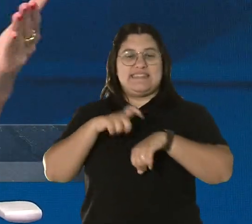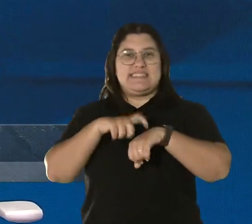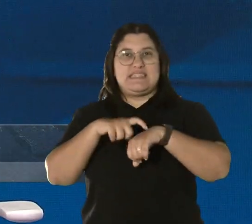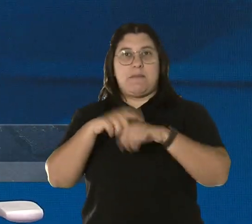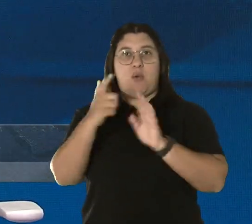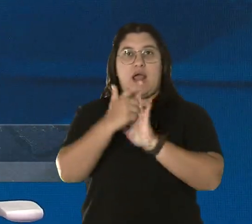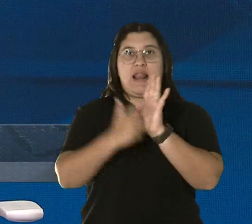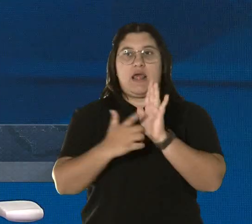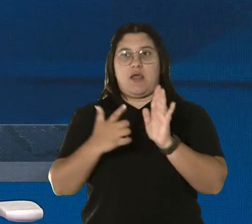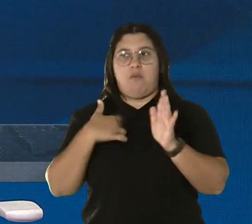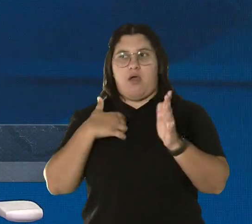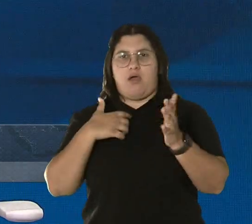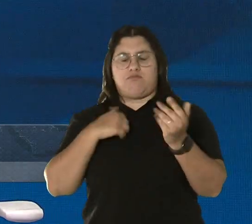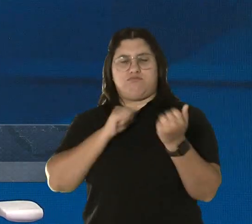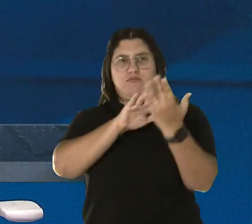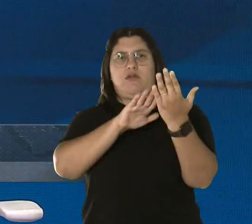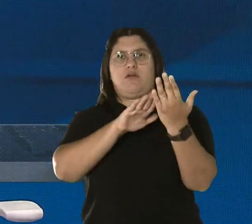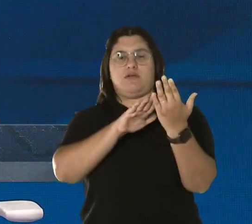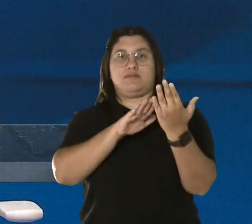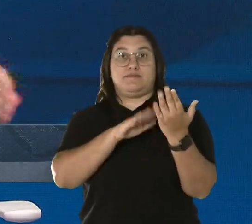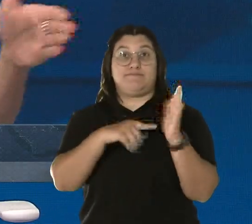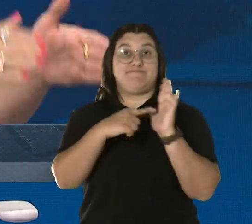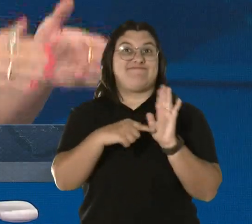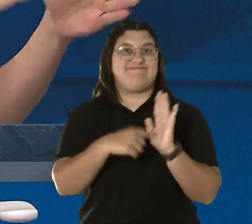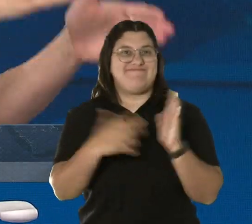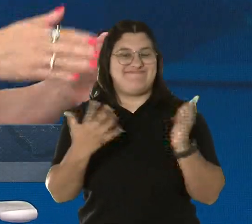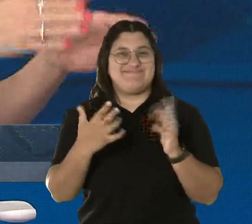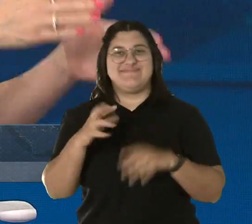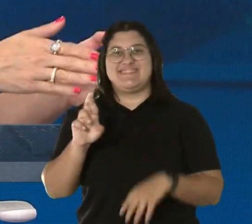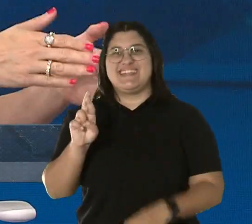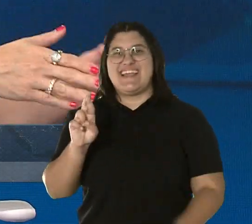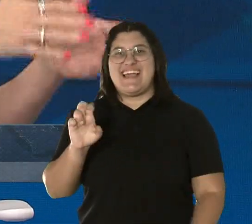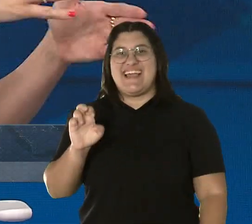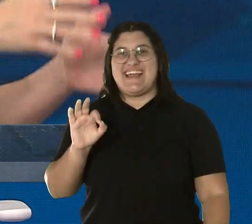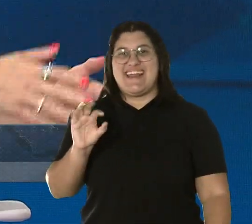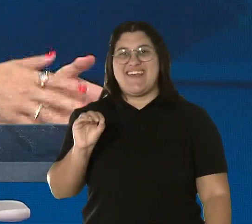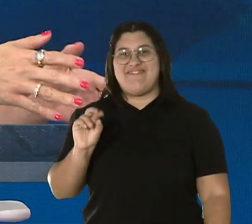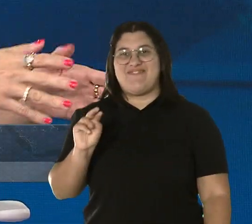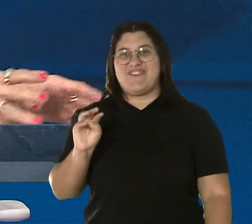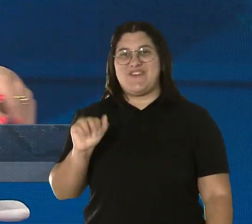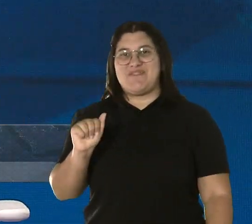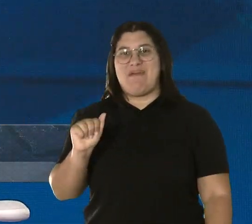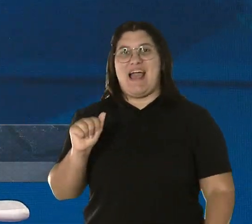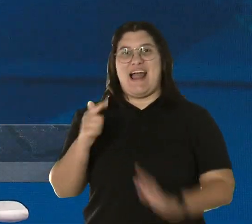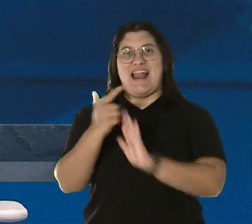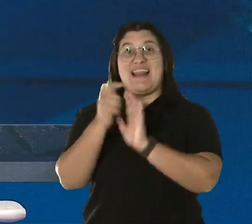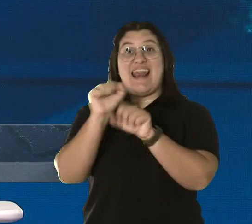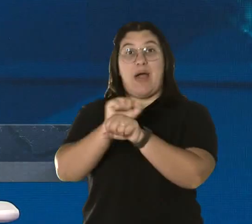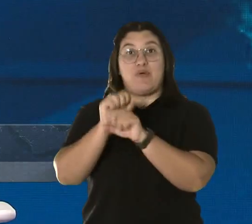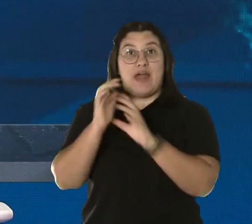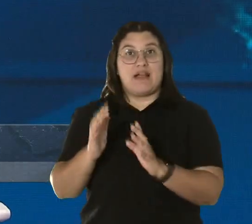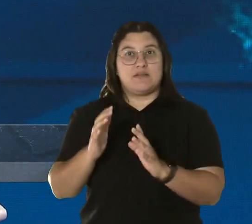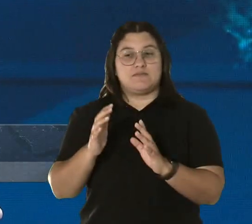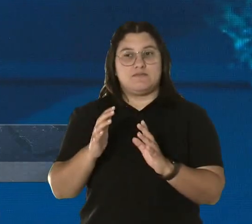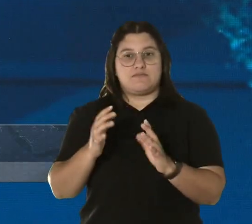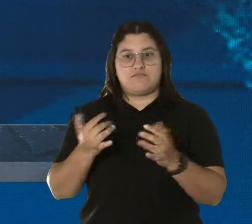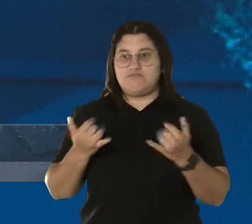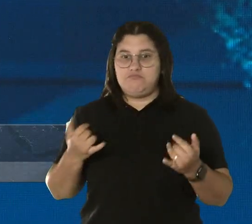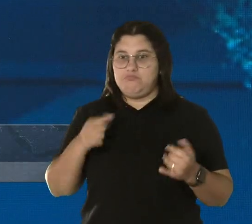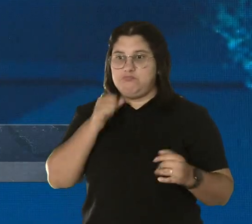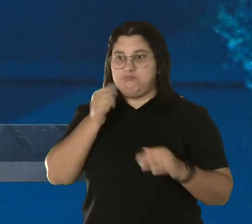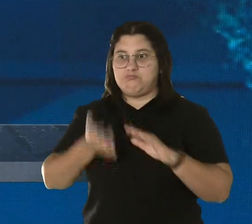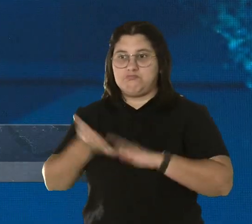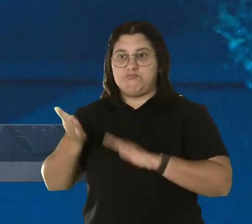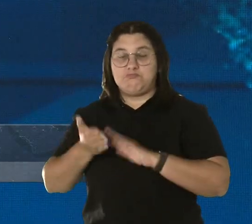Tenemos este choque de la famosa reforma laboral del 26 de enero de 2017, con la que ya no está vigente ley